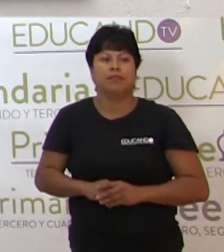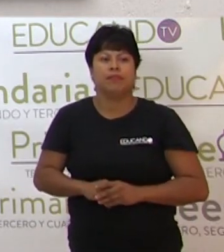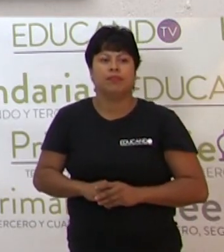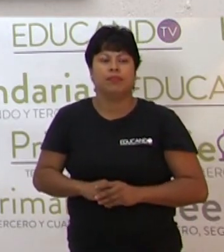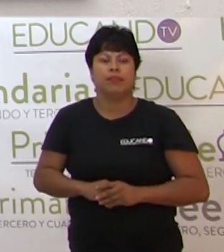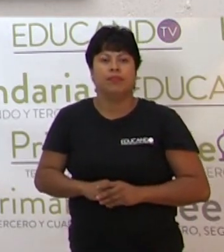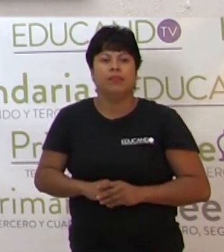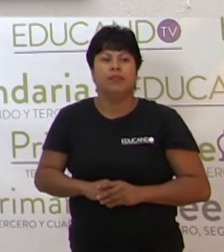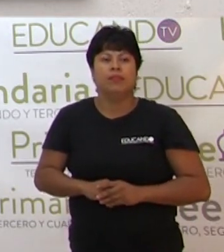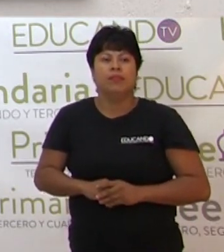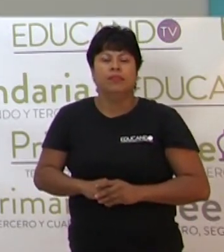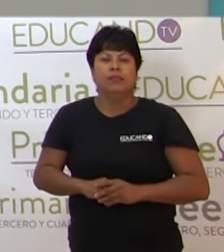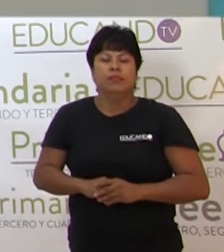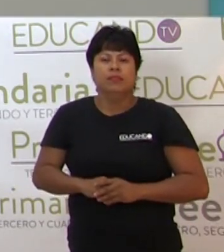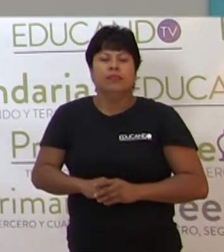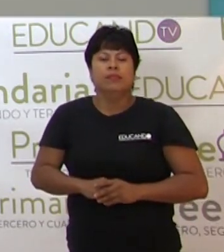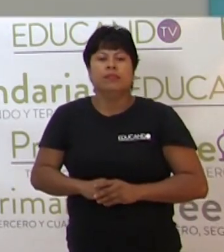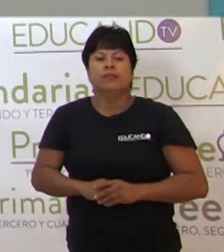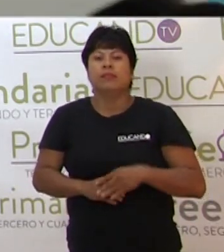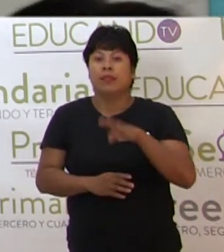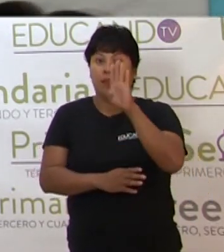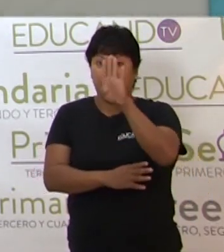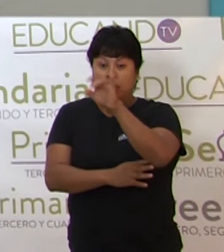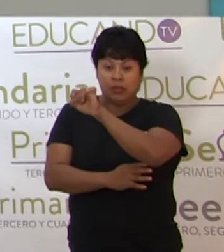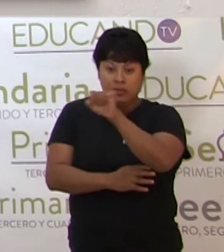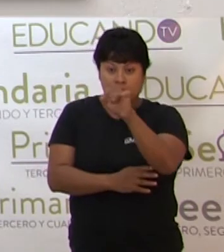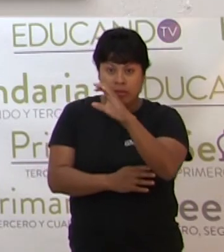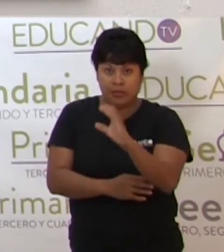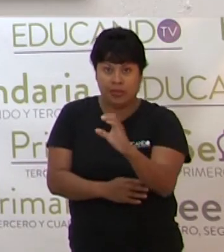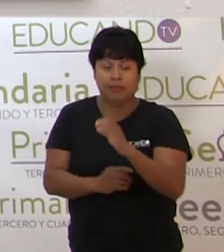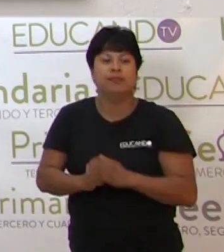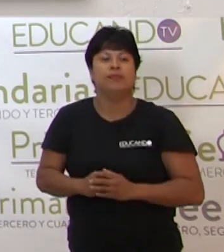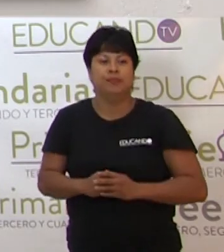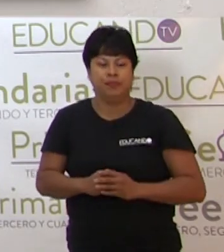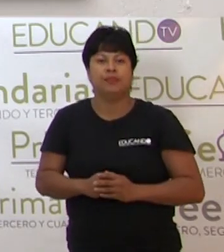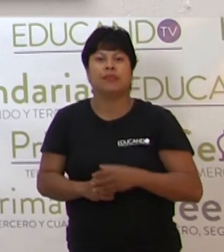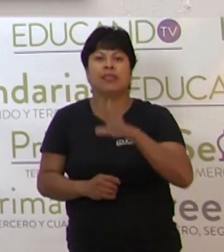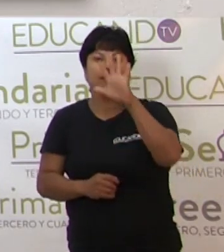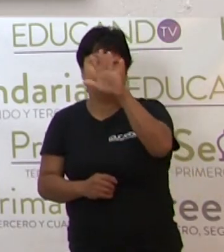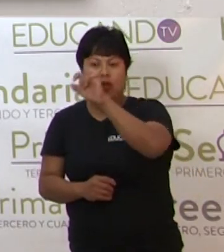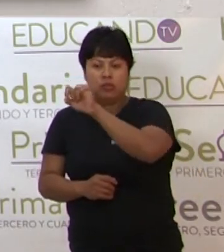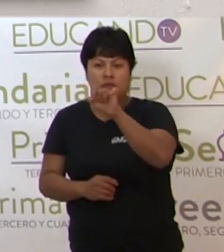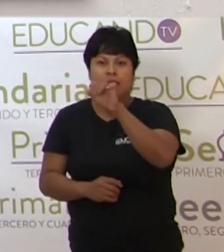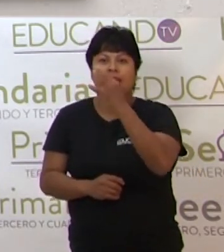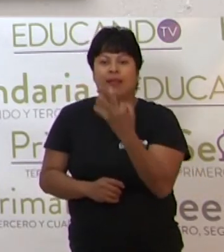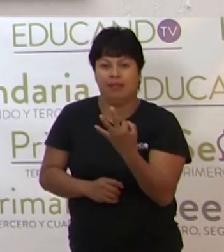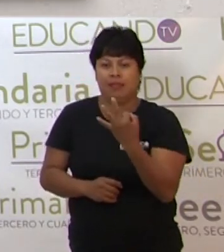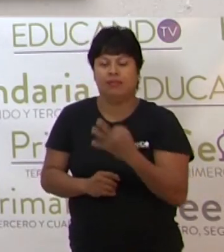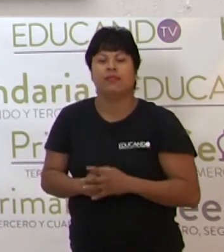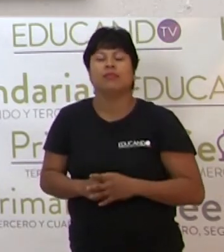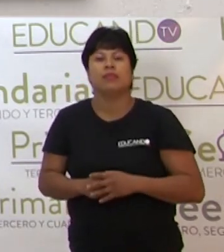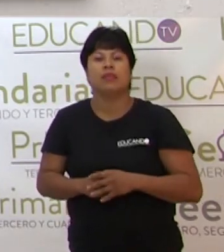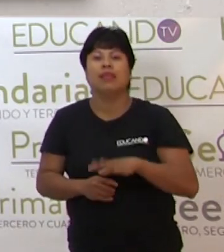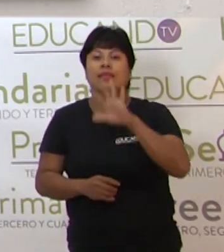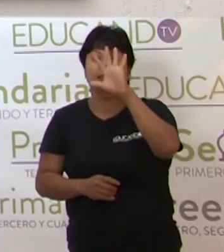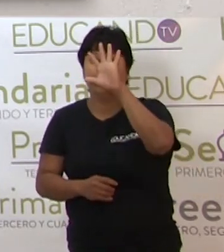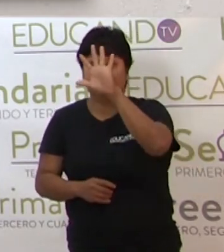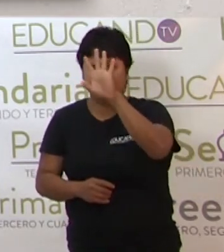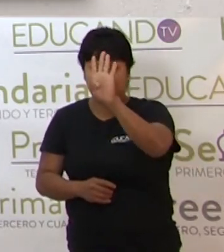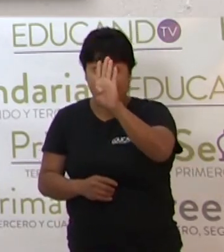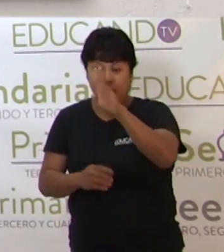B sobre C. B sobre C, ¿sí?, 5 sobre 13. B vale